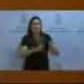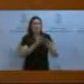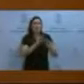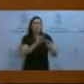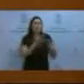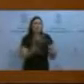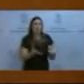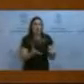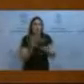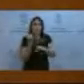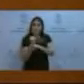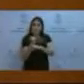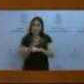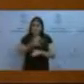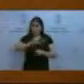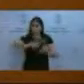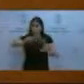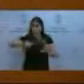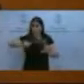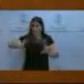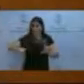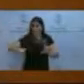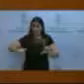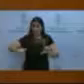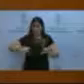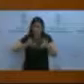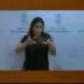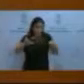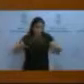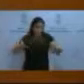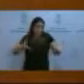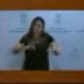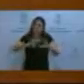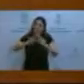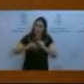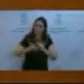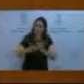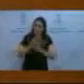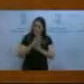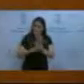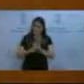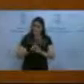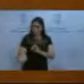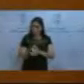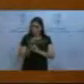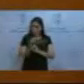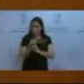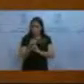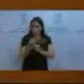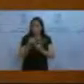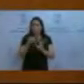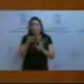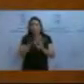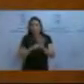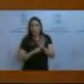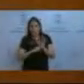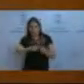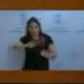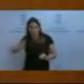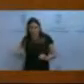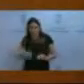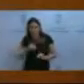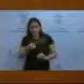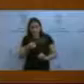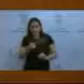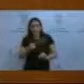el Instituto Nacional de Estadística, que es aplicando criterios multicriterio, técnicas multicriterio, hace